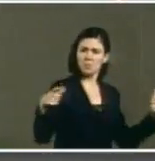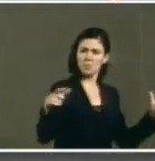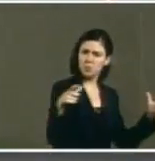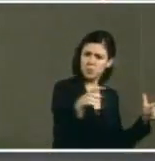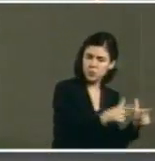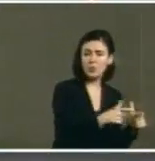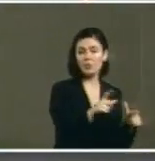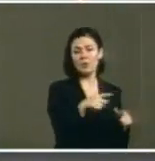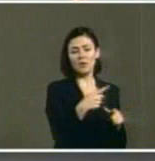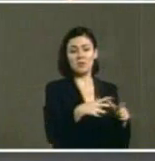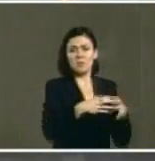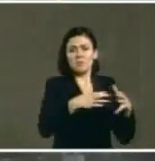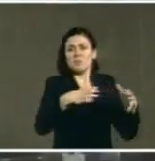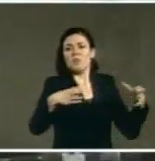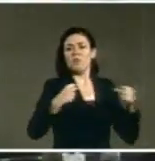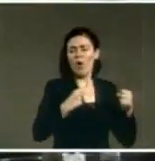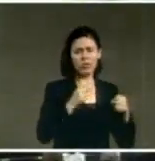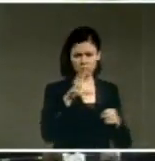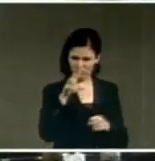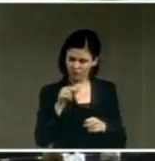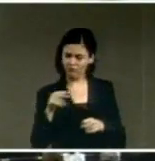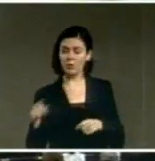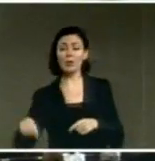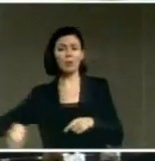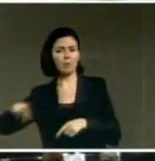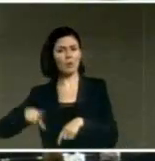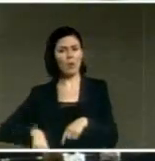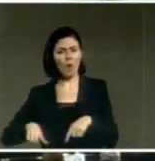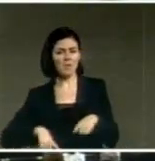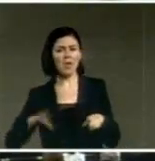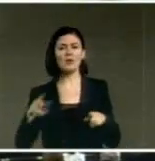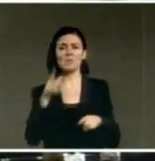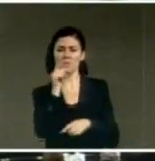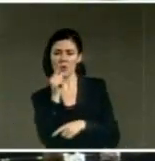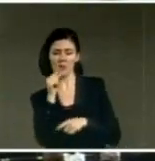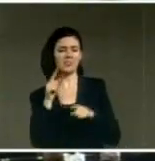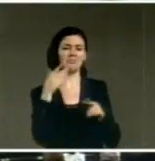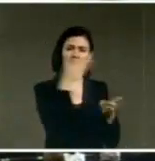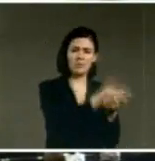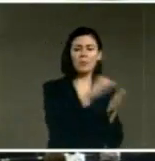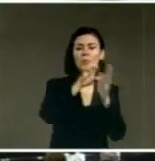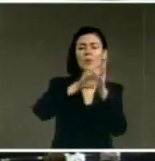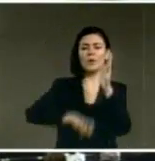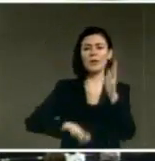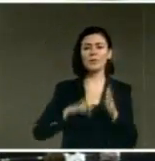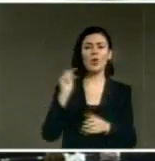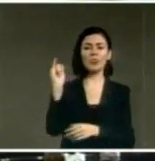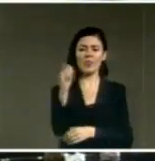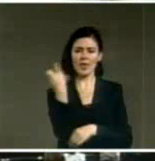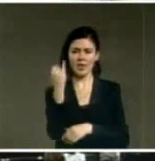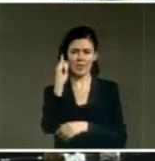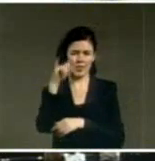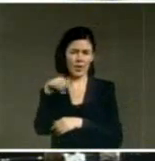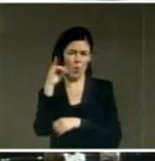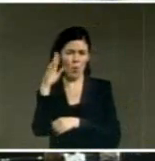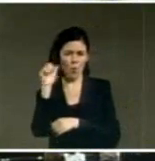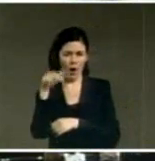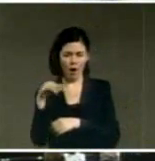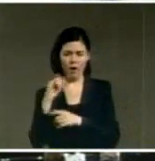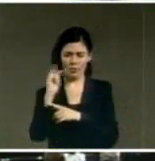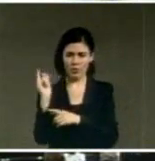sensiblemente los niveles de violencia, como sí lo han podido hacer, por ejemplo, en Tijuana primero y ahora poco a poco en Ciudad